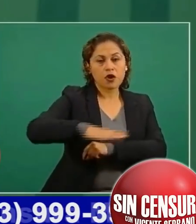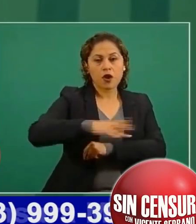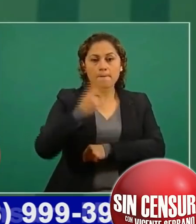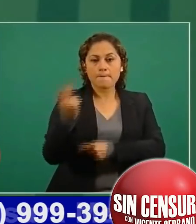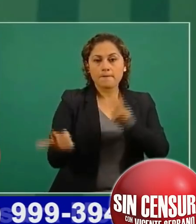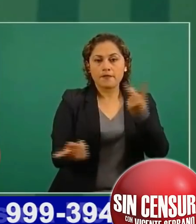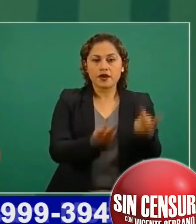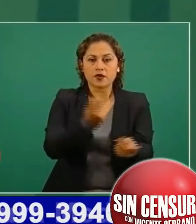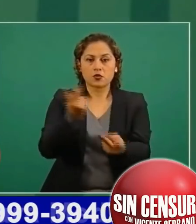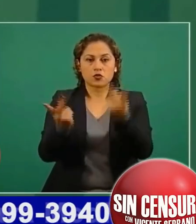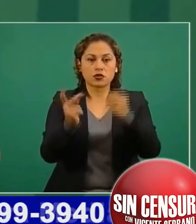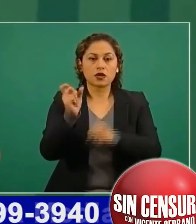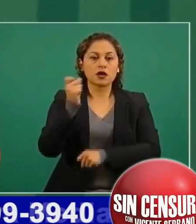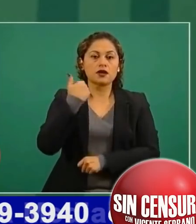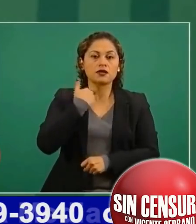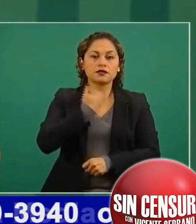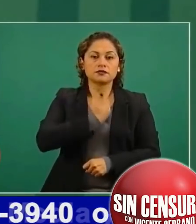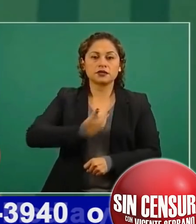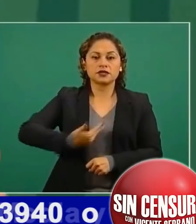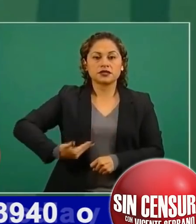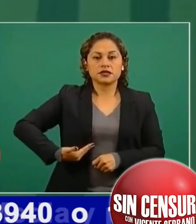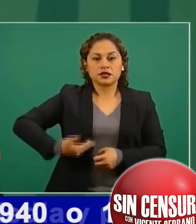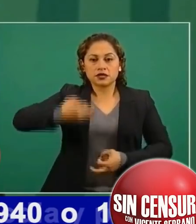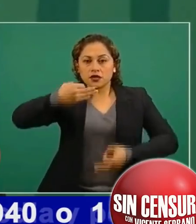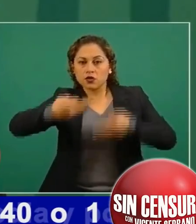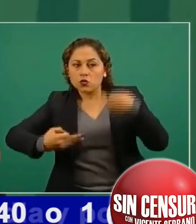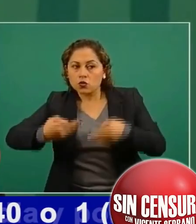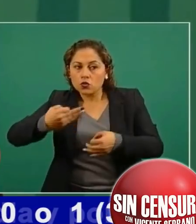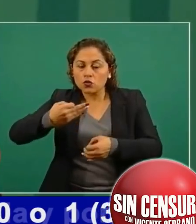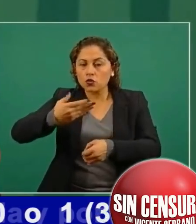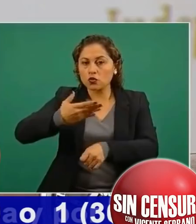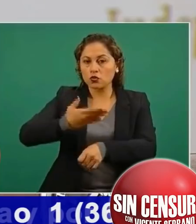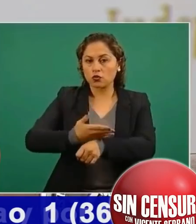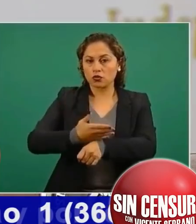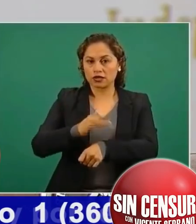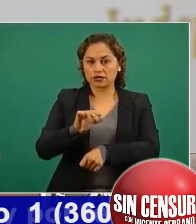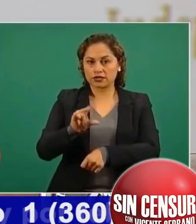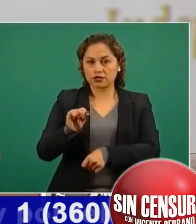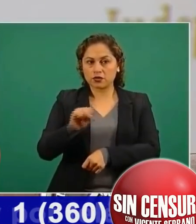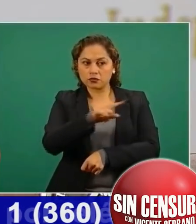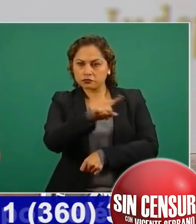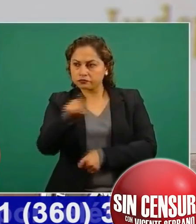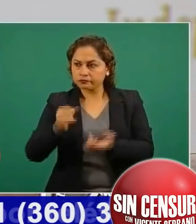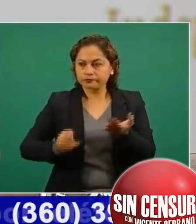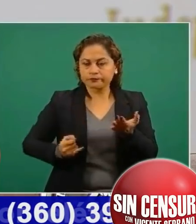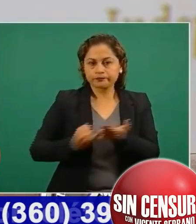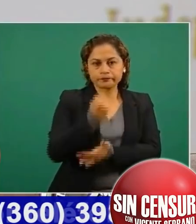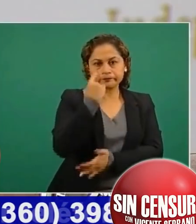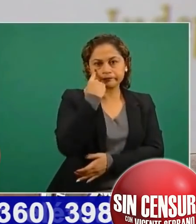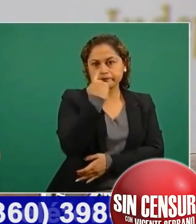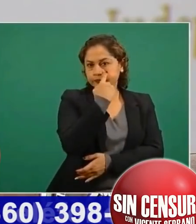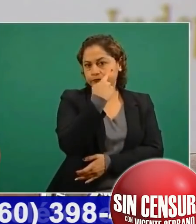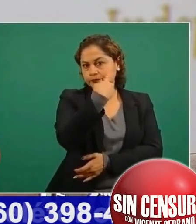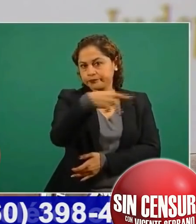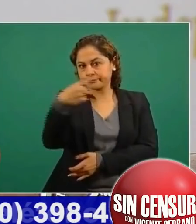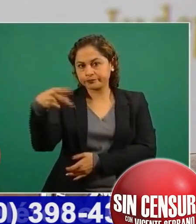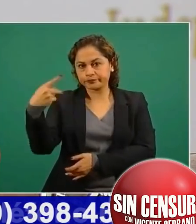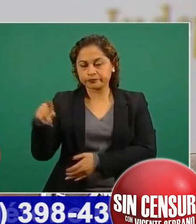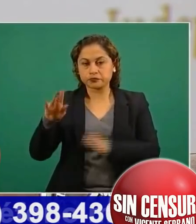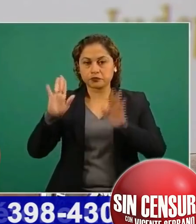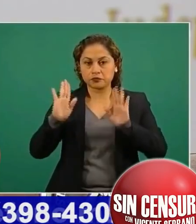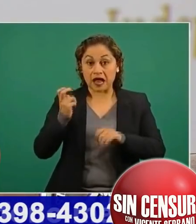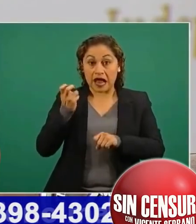Esto es un avance importante. Yo